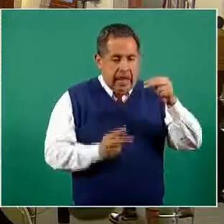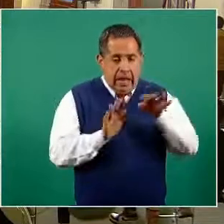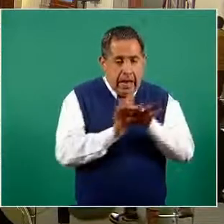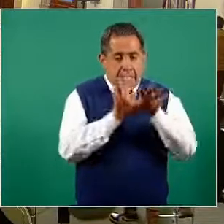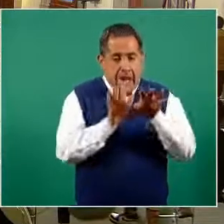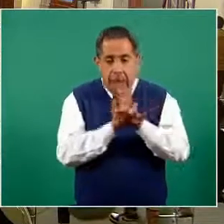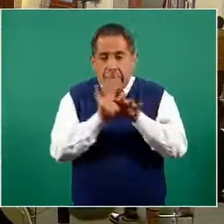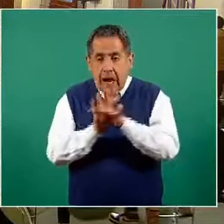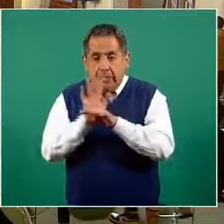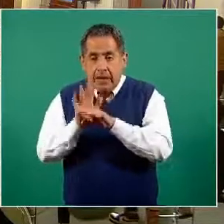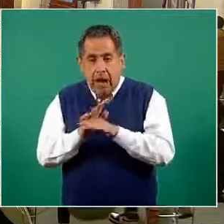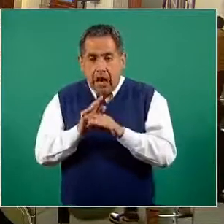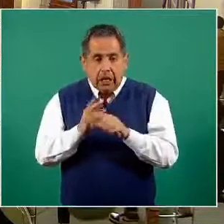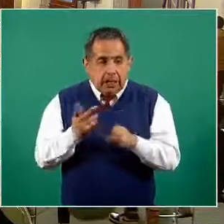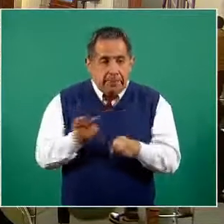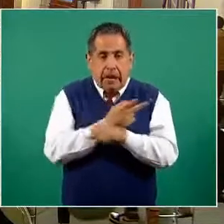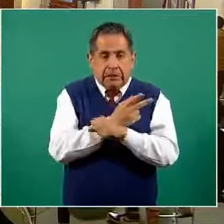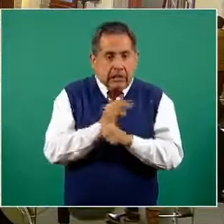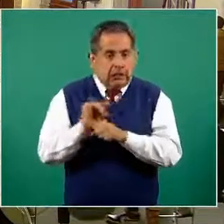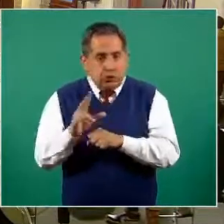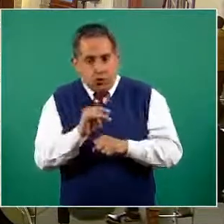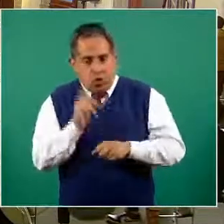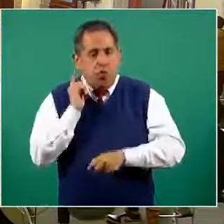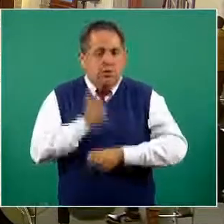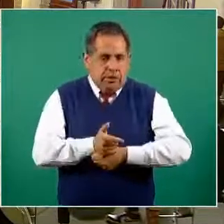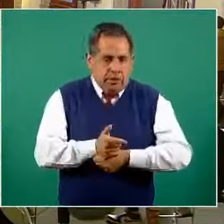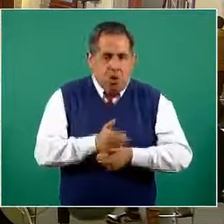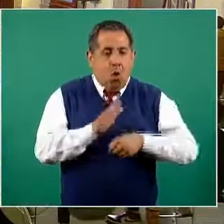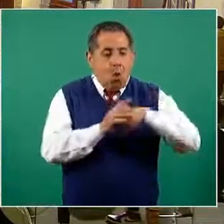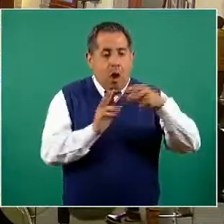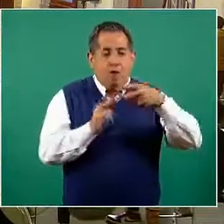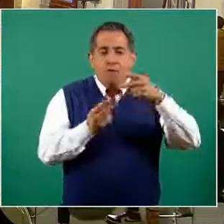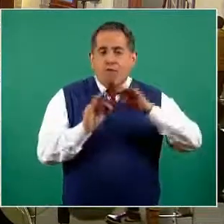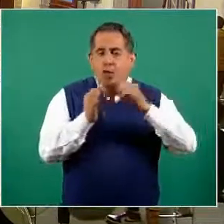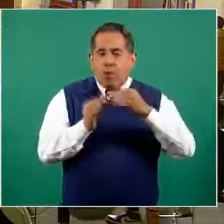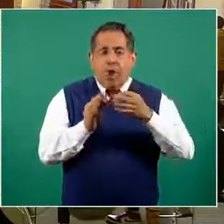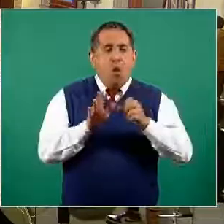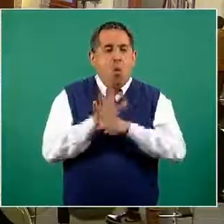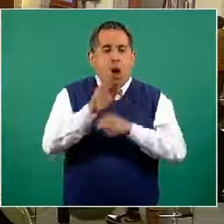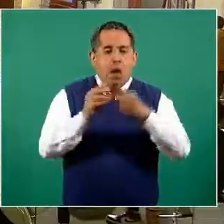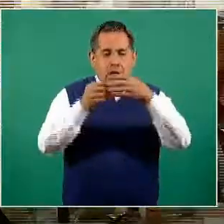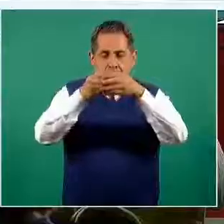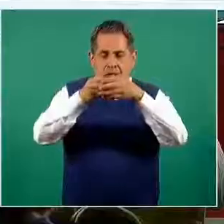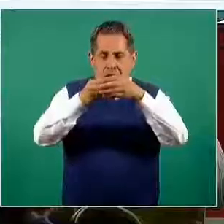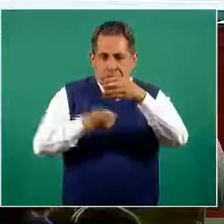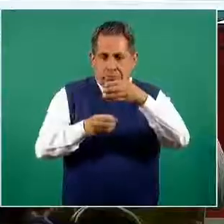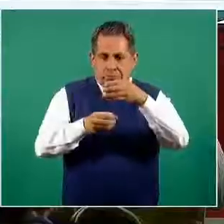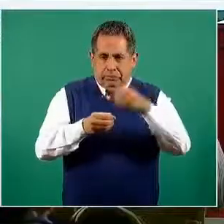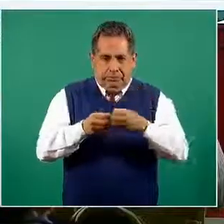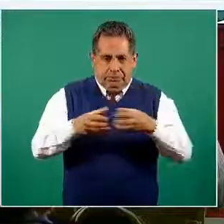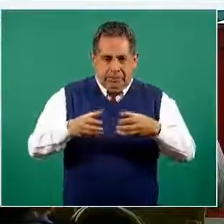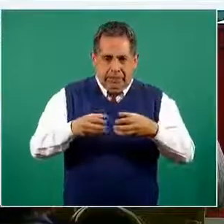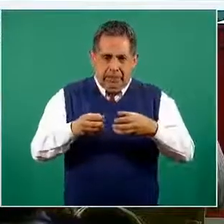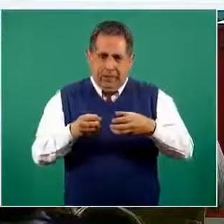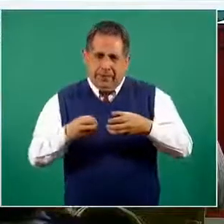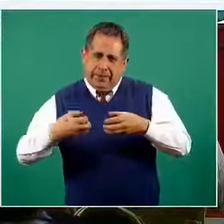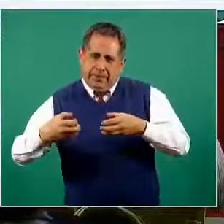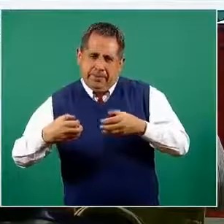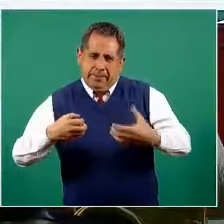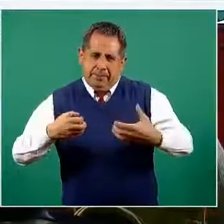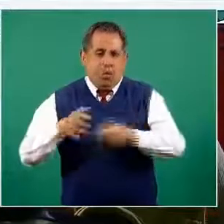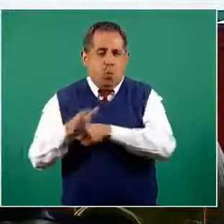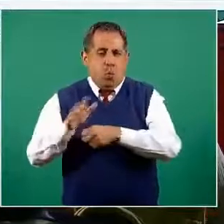definir qué es lo que está ocurriendo y qué genotipo, qué clado, qué linaje pudiera estar afectando a nuestro país.